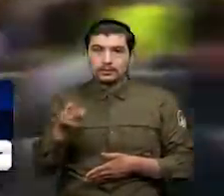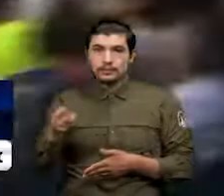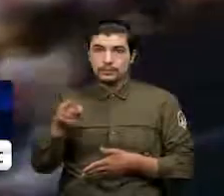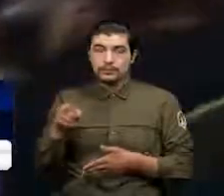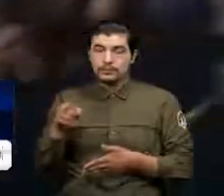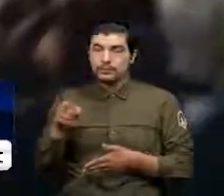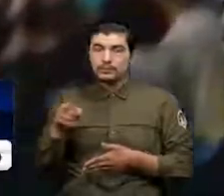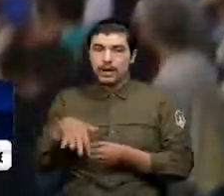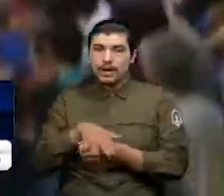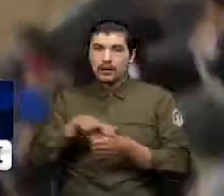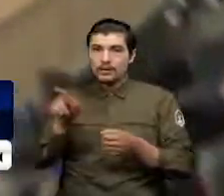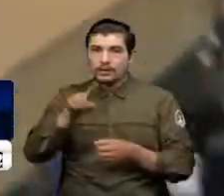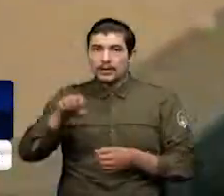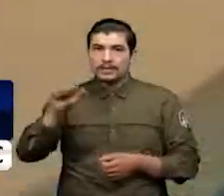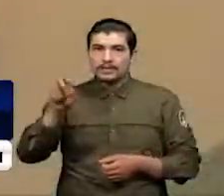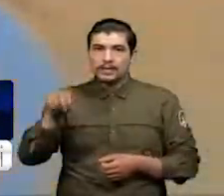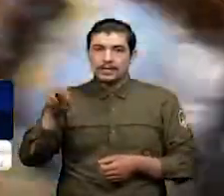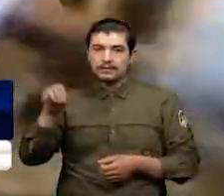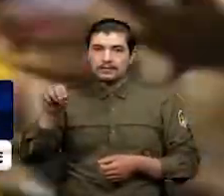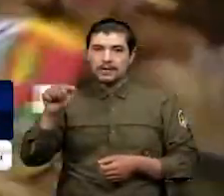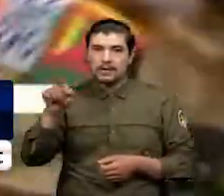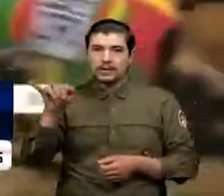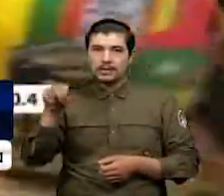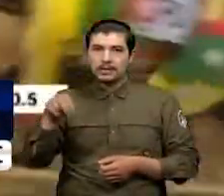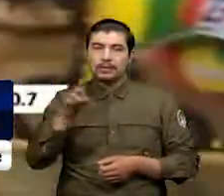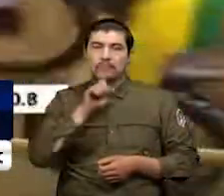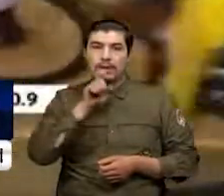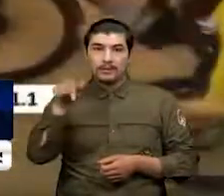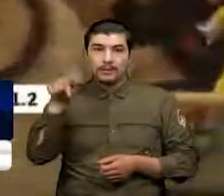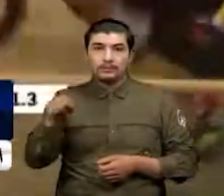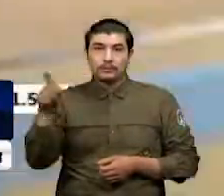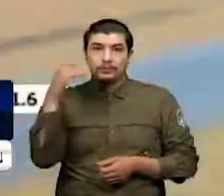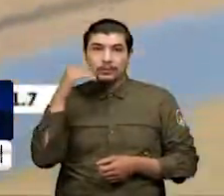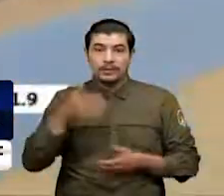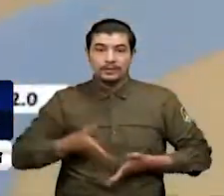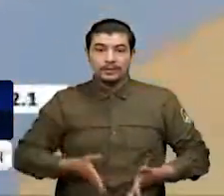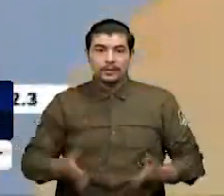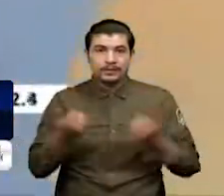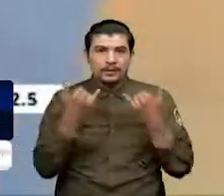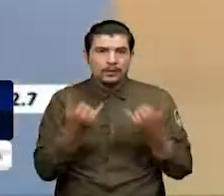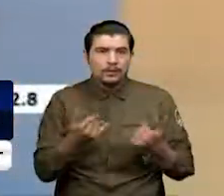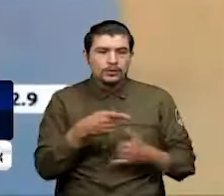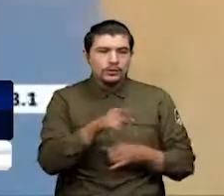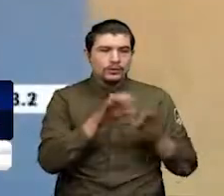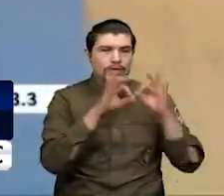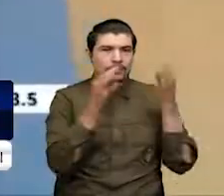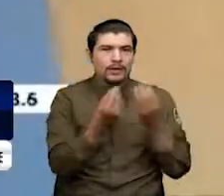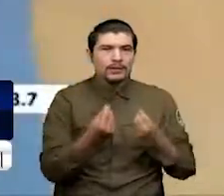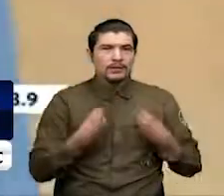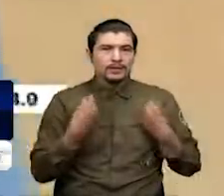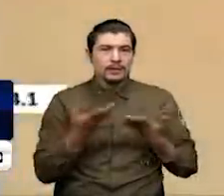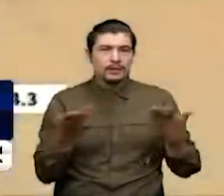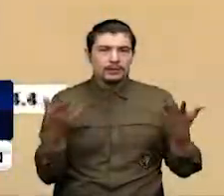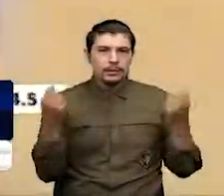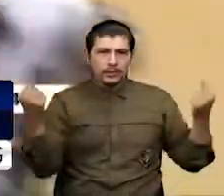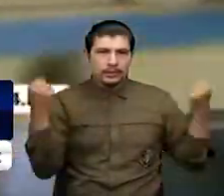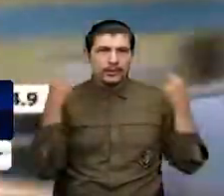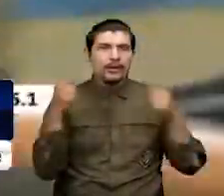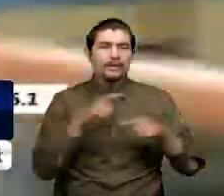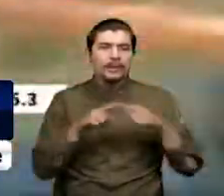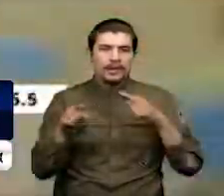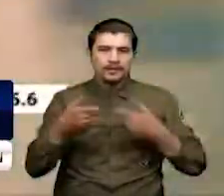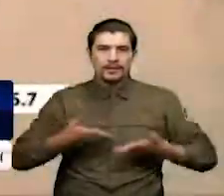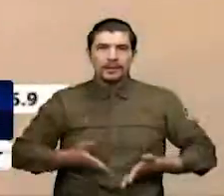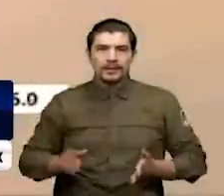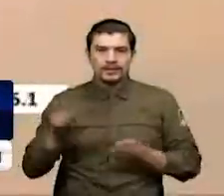de bucaramanga selección en colombia martha bayona hoy su familia vive en piedecuesta santander pero nació allí en el barrio